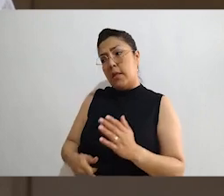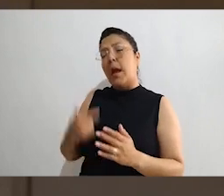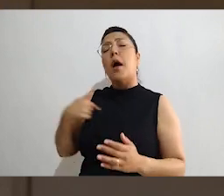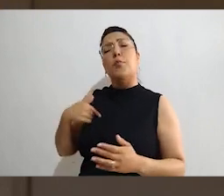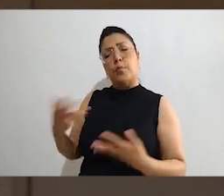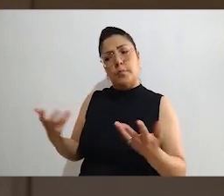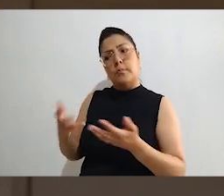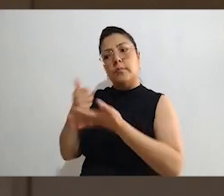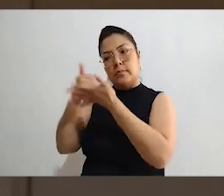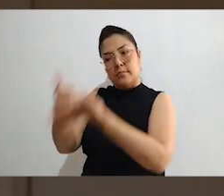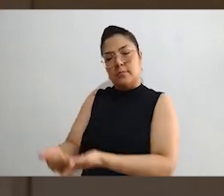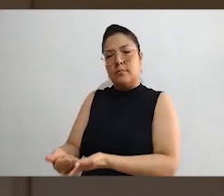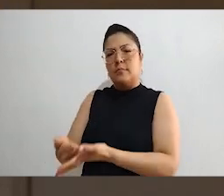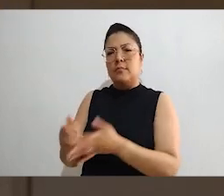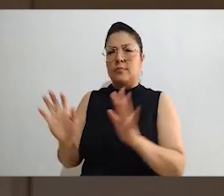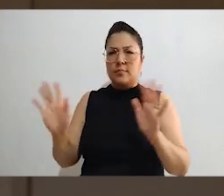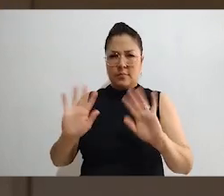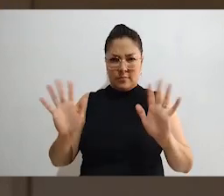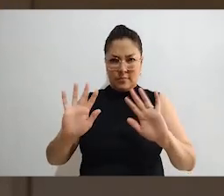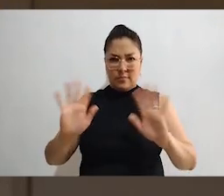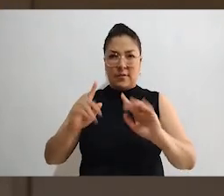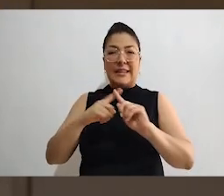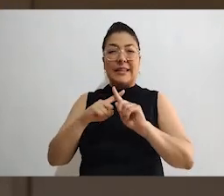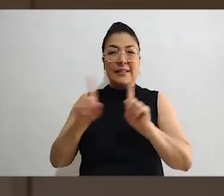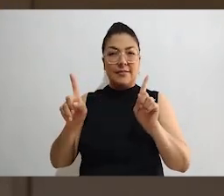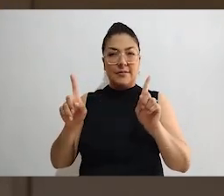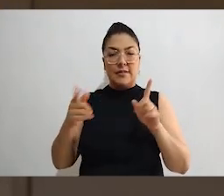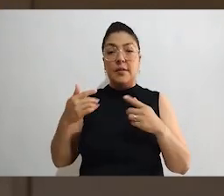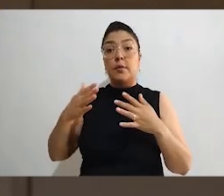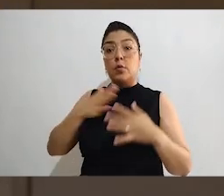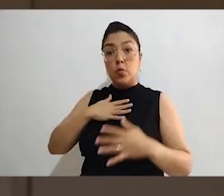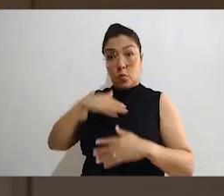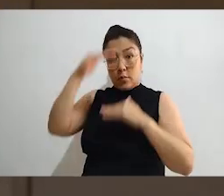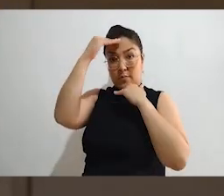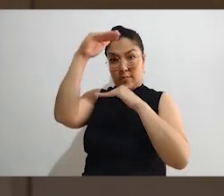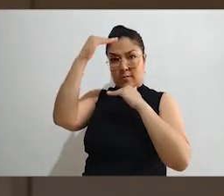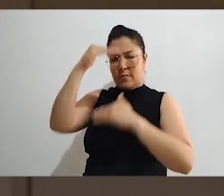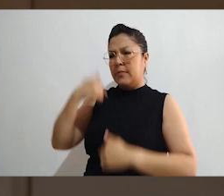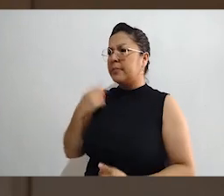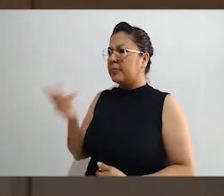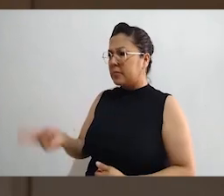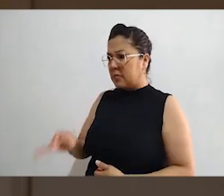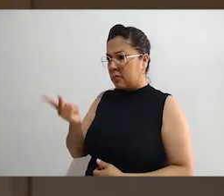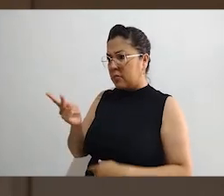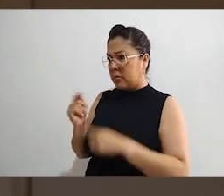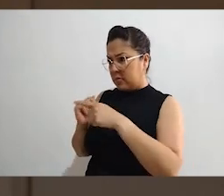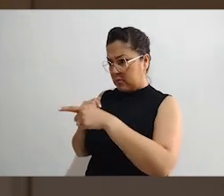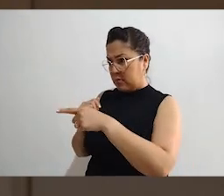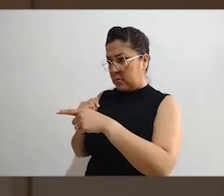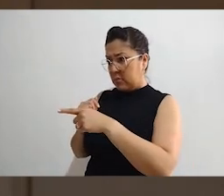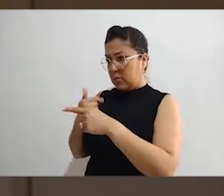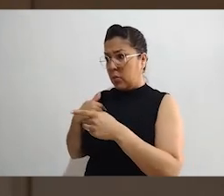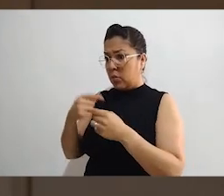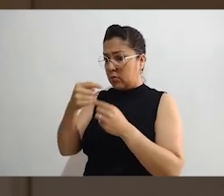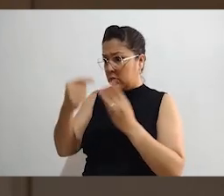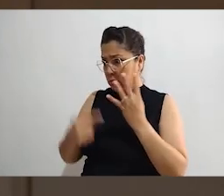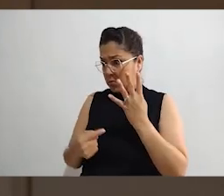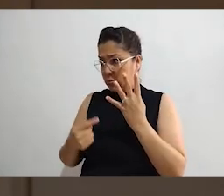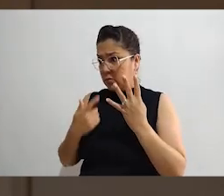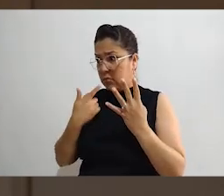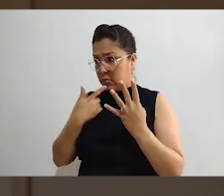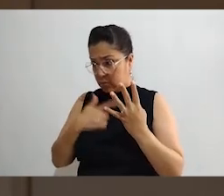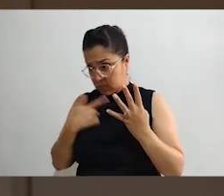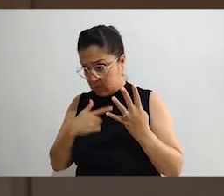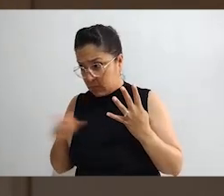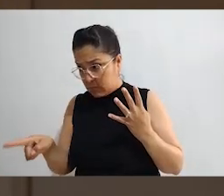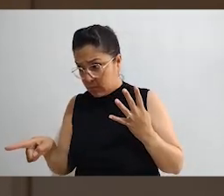una interacción donde les podamos preguntar a ellos si realmente quieren eso. Es decir, el adultocentrismo se